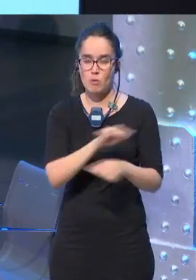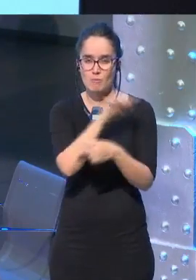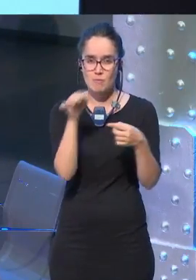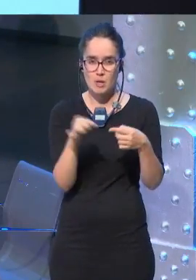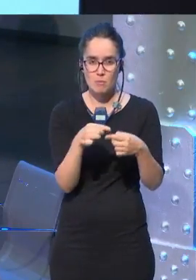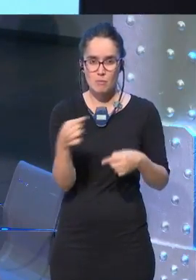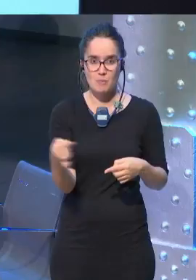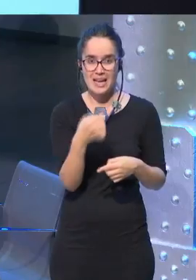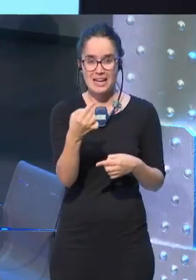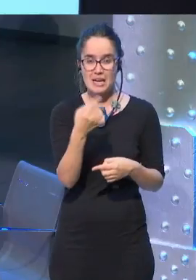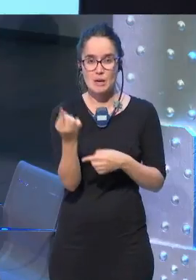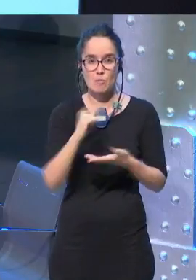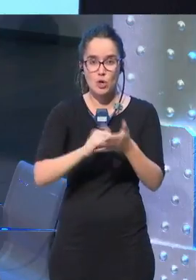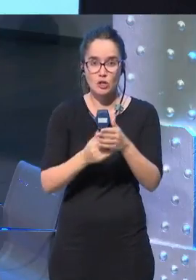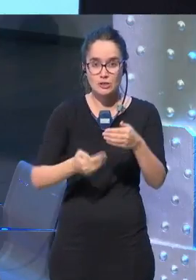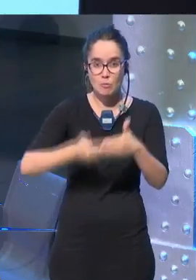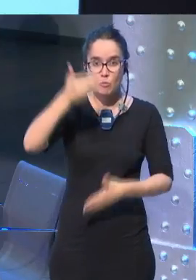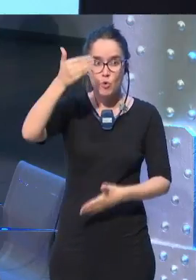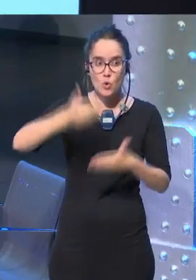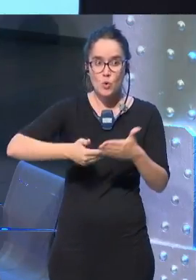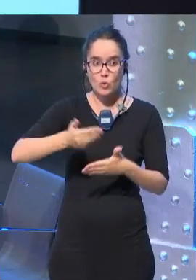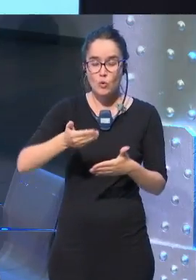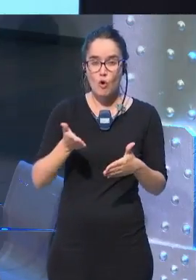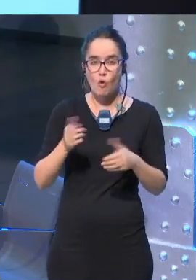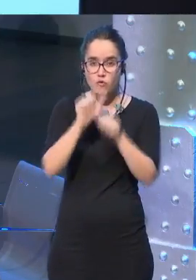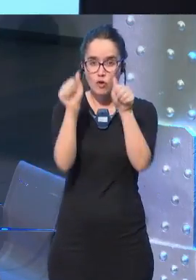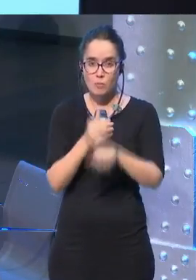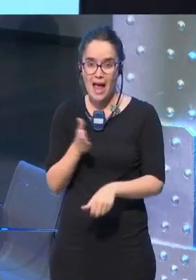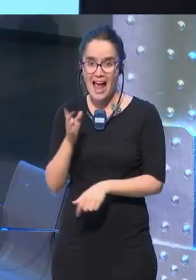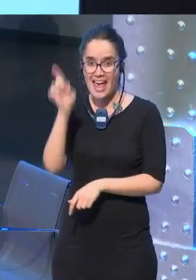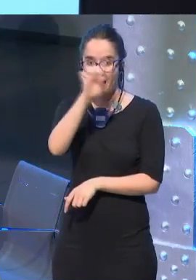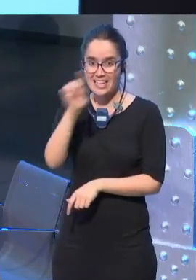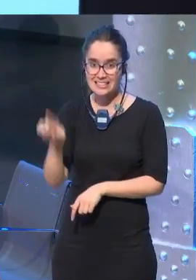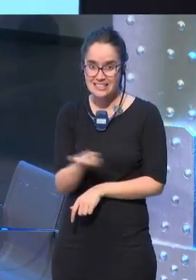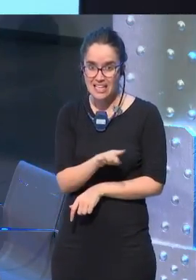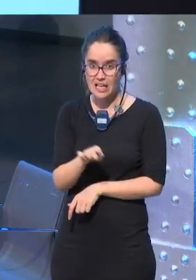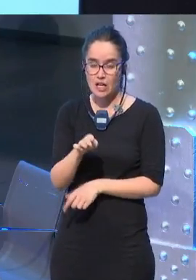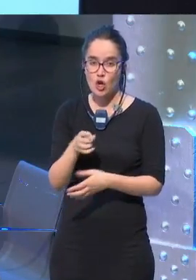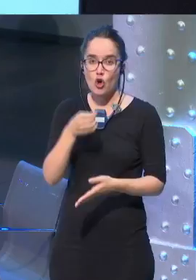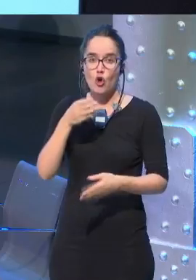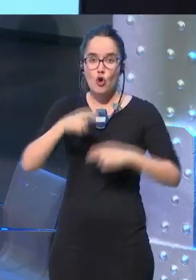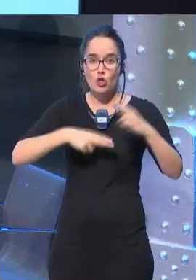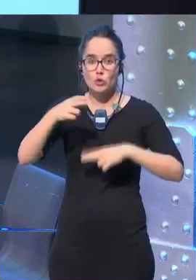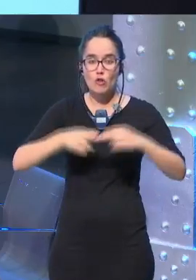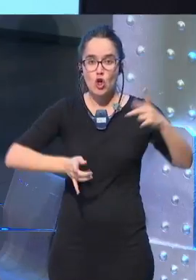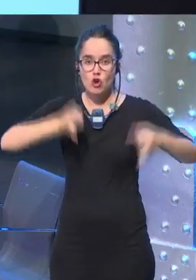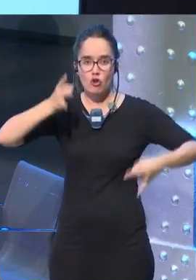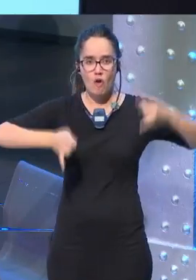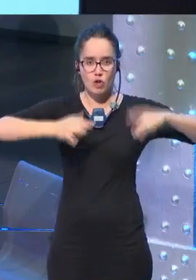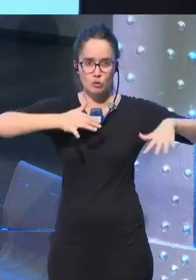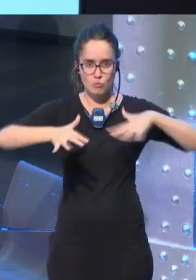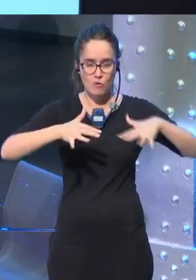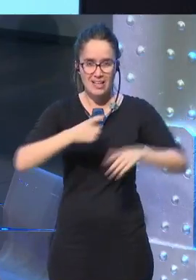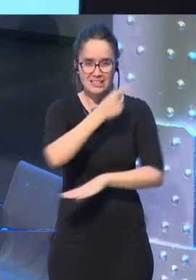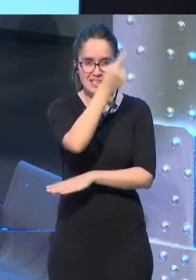primer proyecto es este muro con forma de S que está construido por robots móviles y